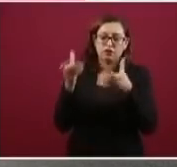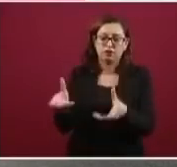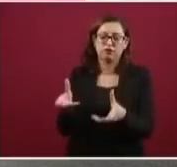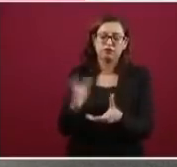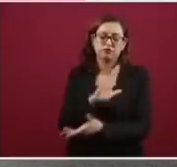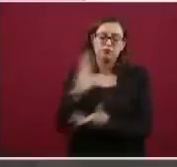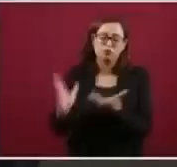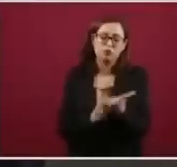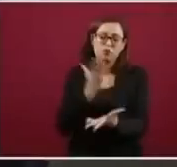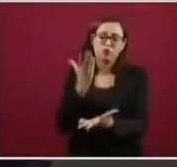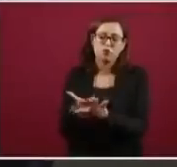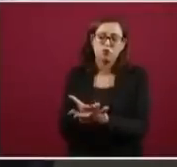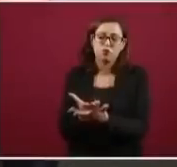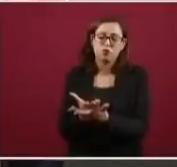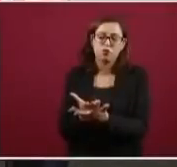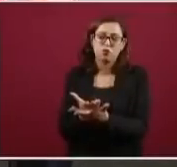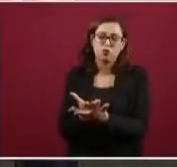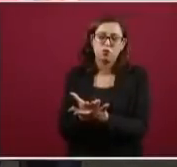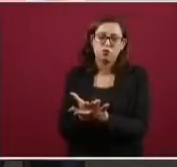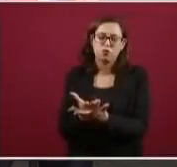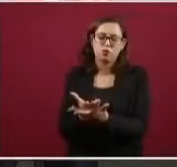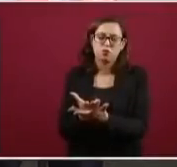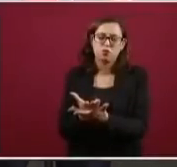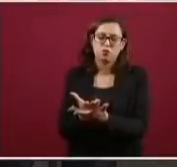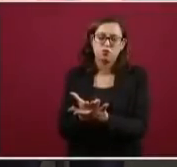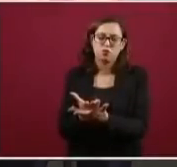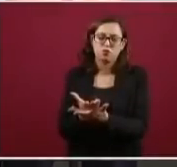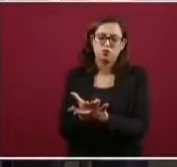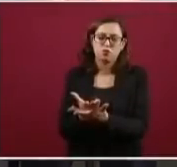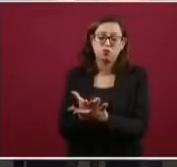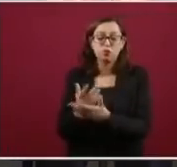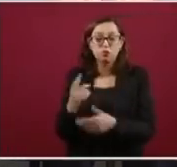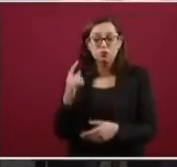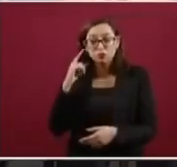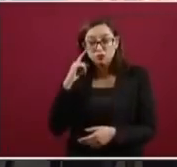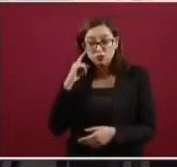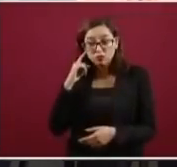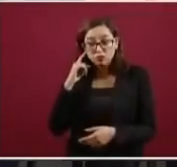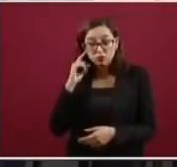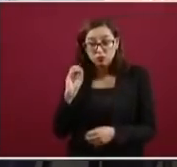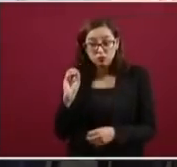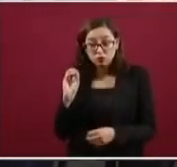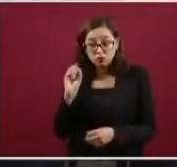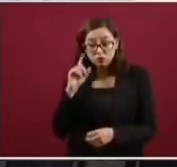el paquete económico 2 nos escucha